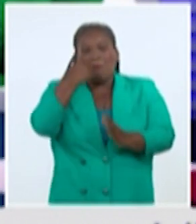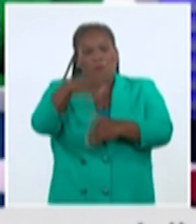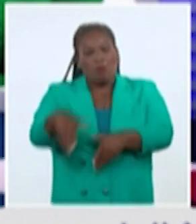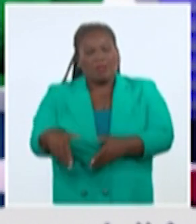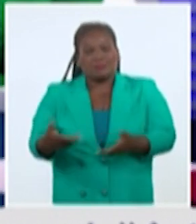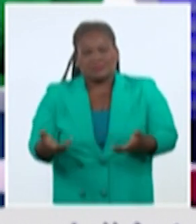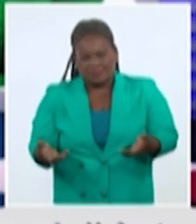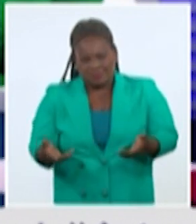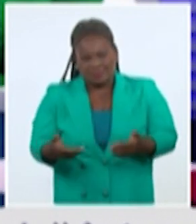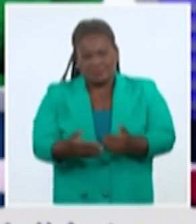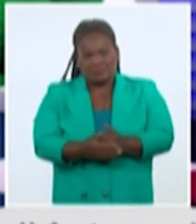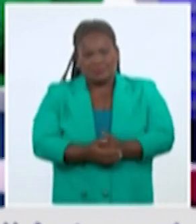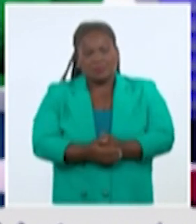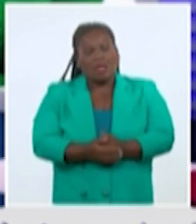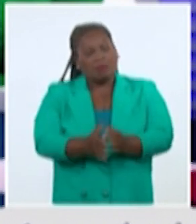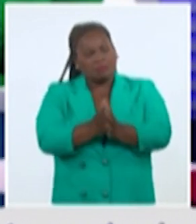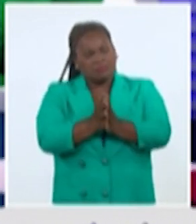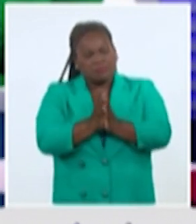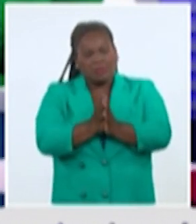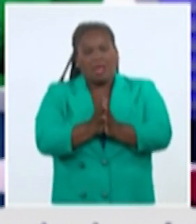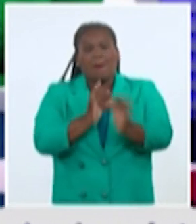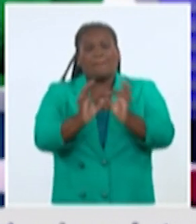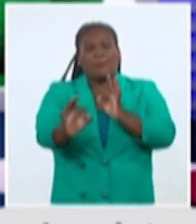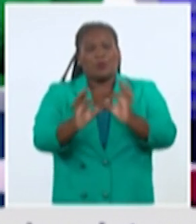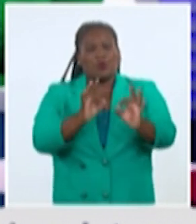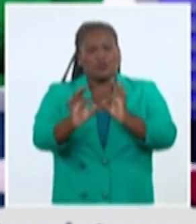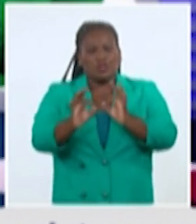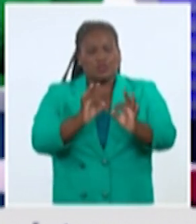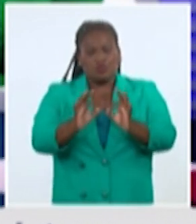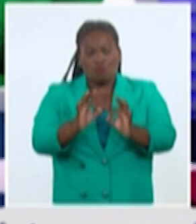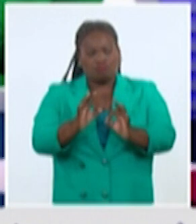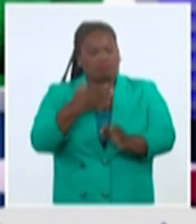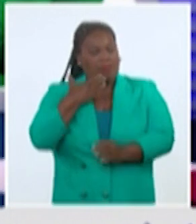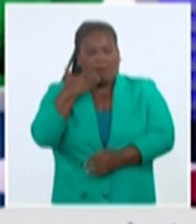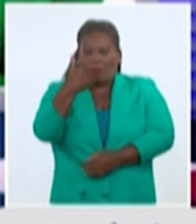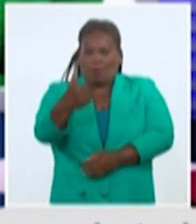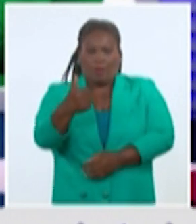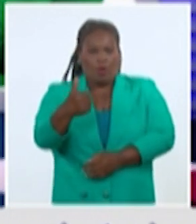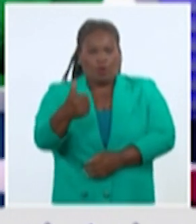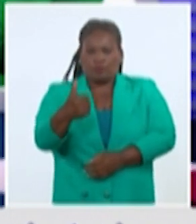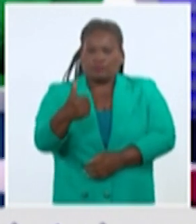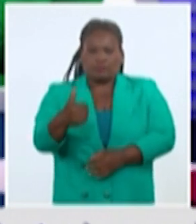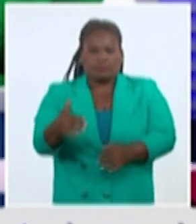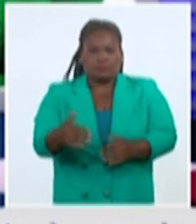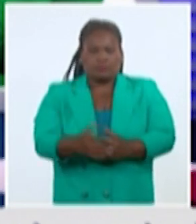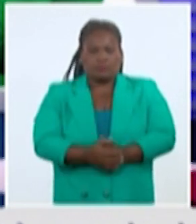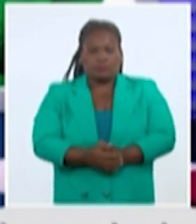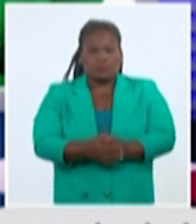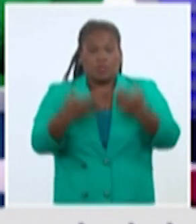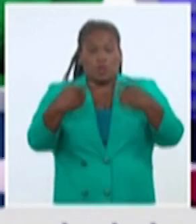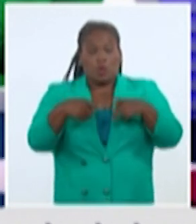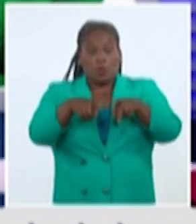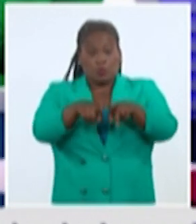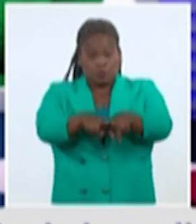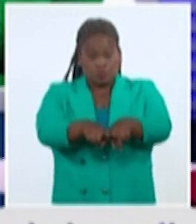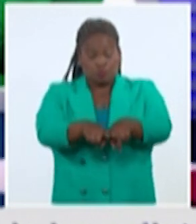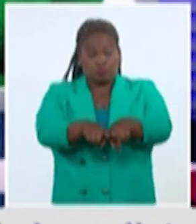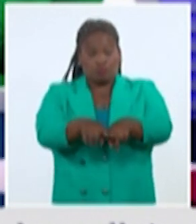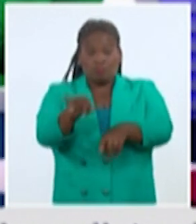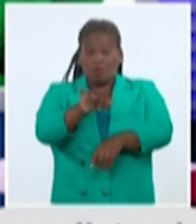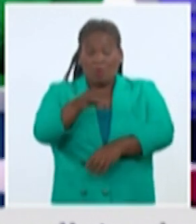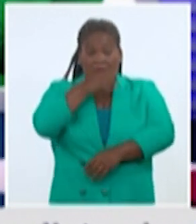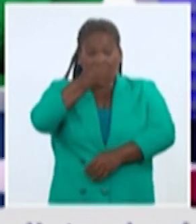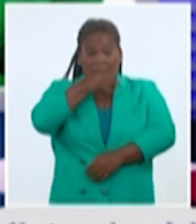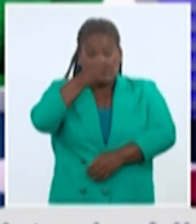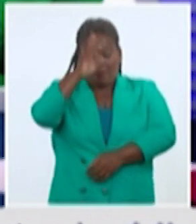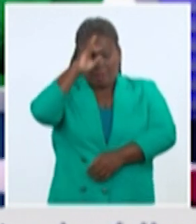por eso insistir siempre en que la protección es la mejor opción, junto, como hacía referencia el doctor Durán,